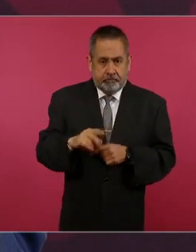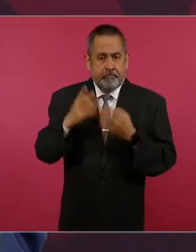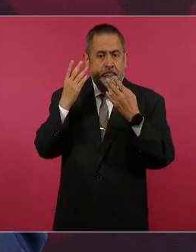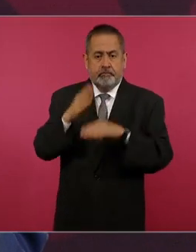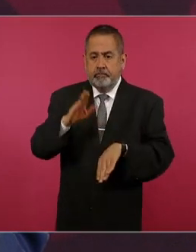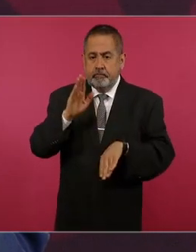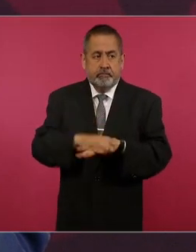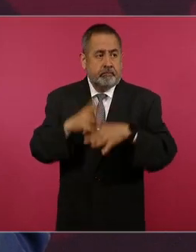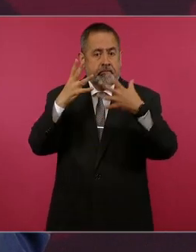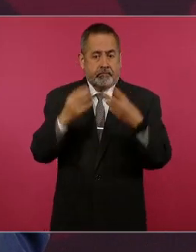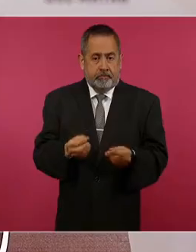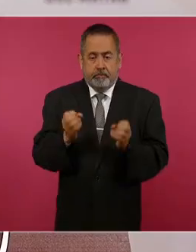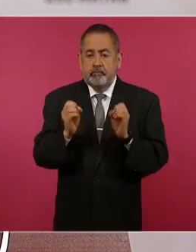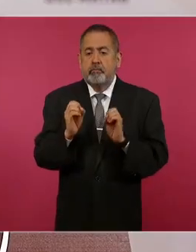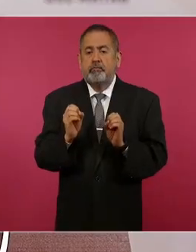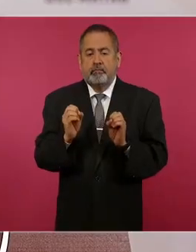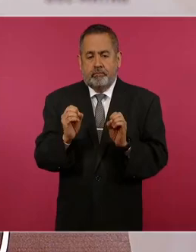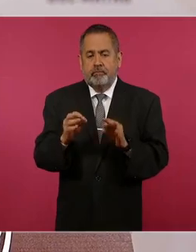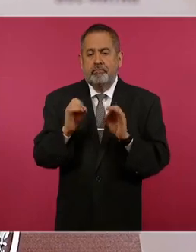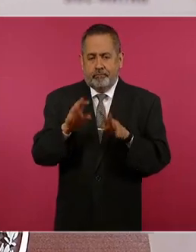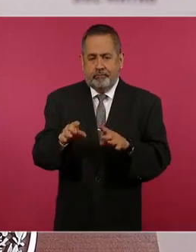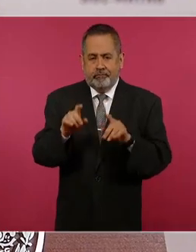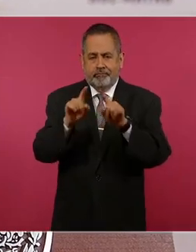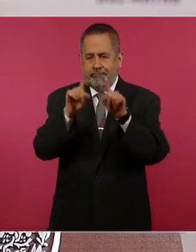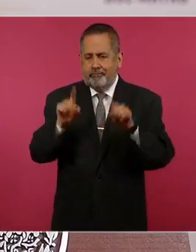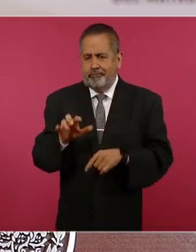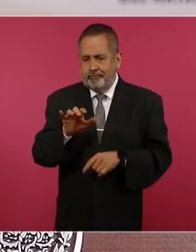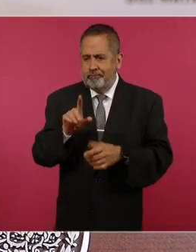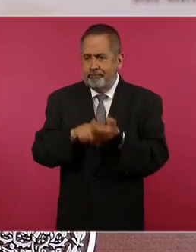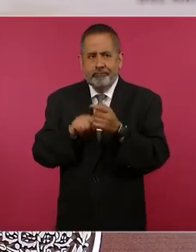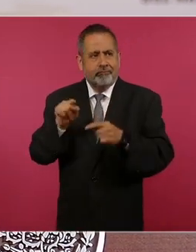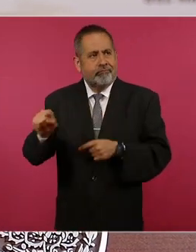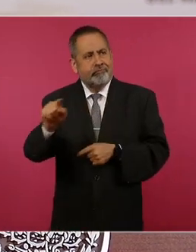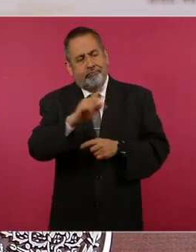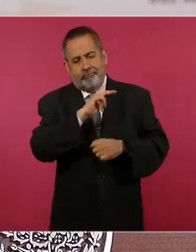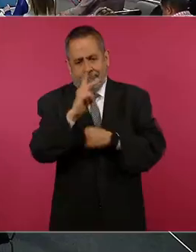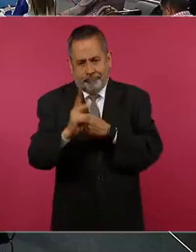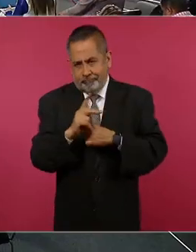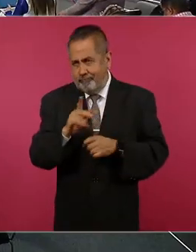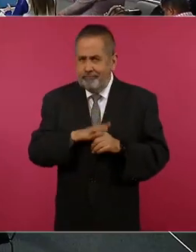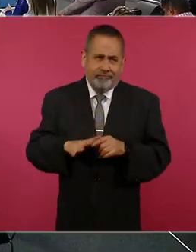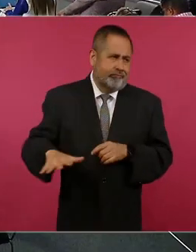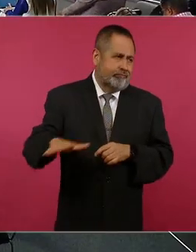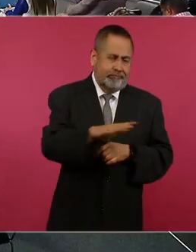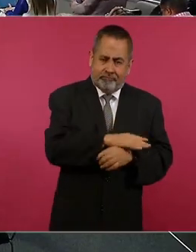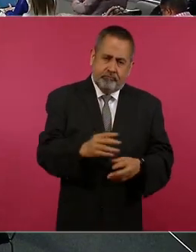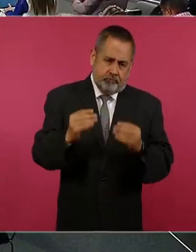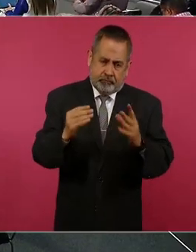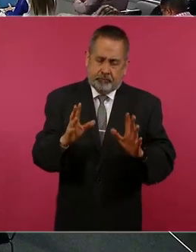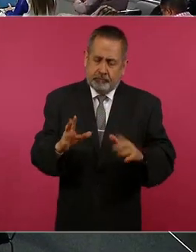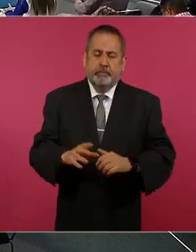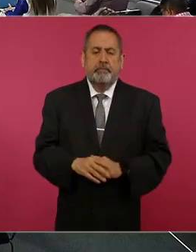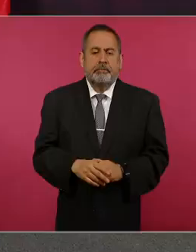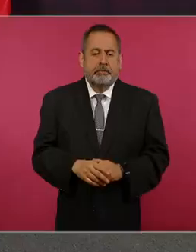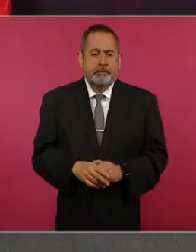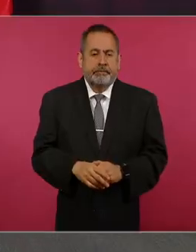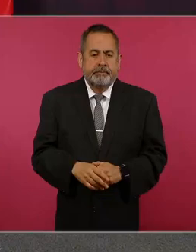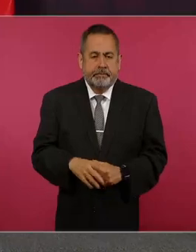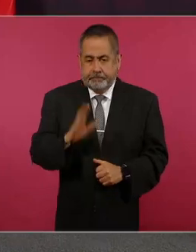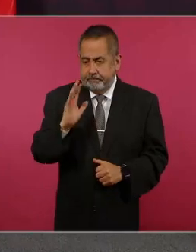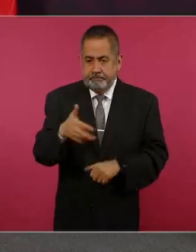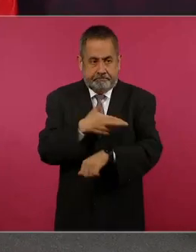banco que tiene más sucursales en todo el país, el Banco del Bienestar, y ya están